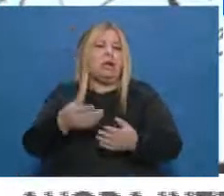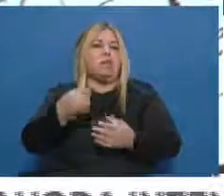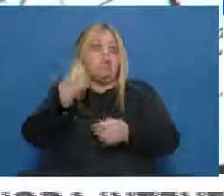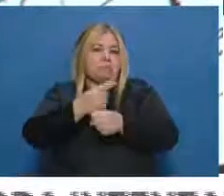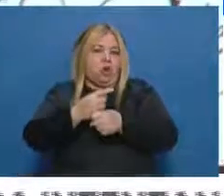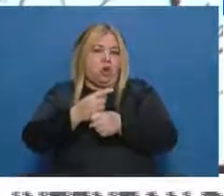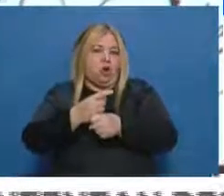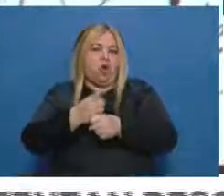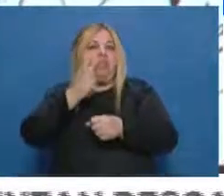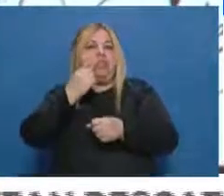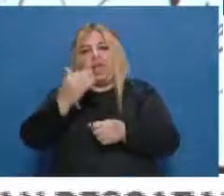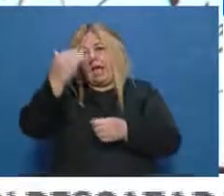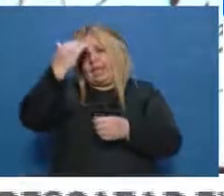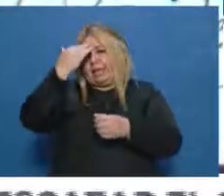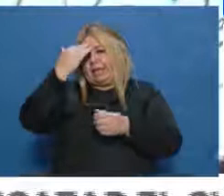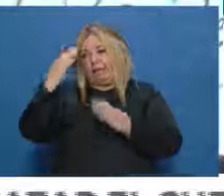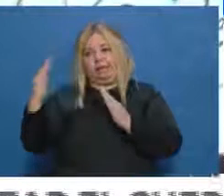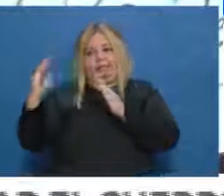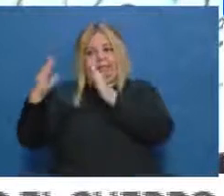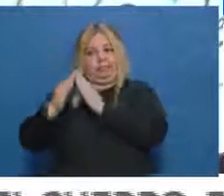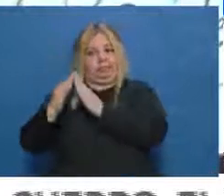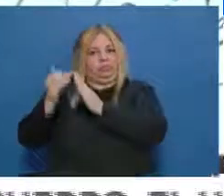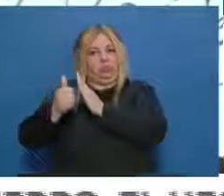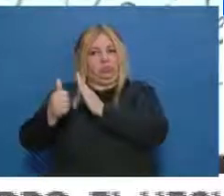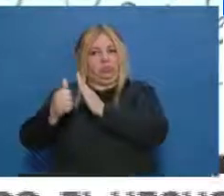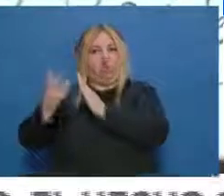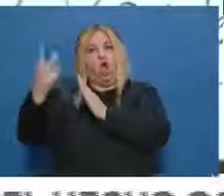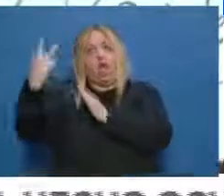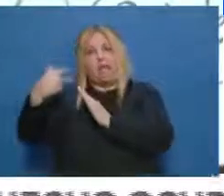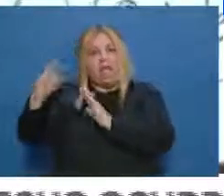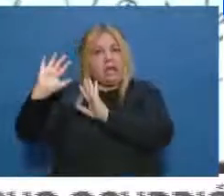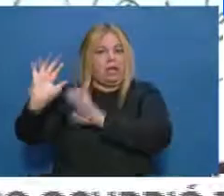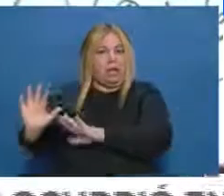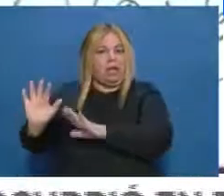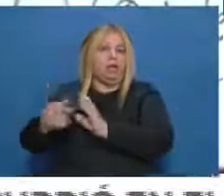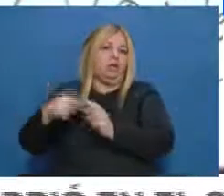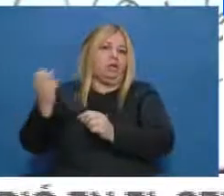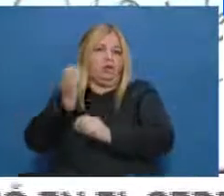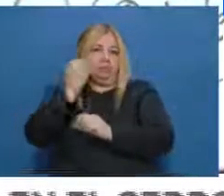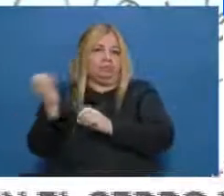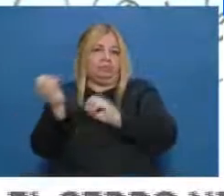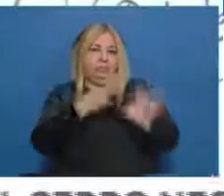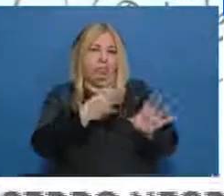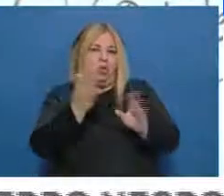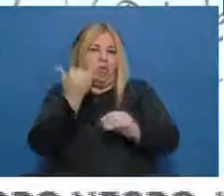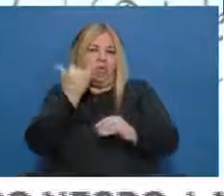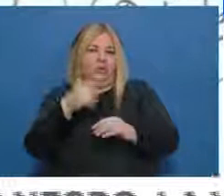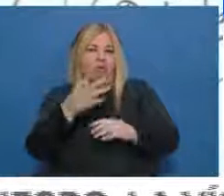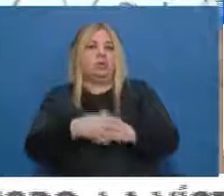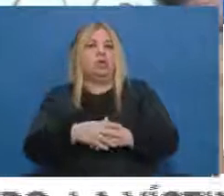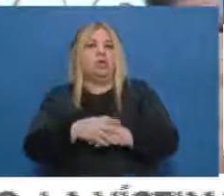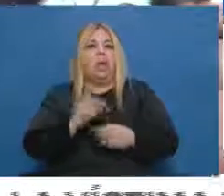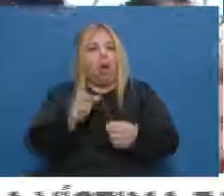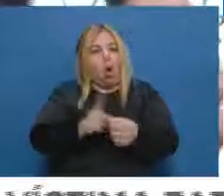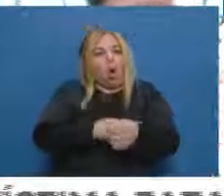días obligatorio y ahora ya nos mudamos, ya estamos bien. Nos vamos de a poco adecuando a la ciudad.